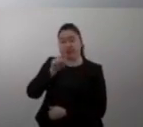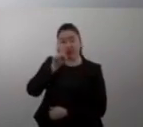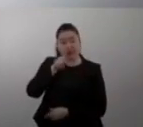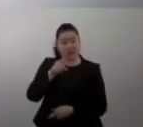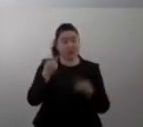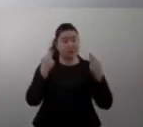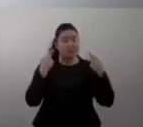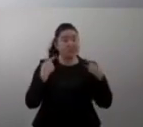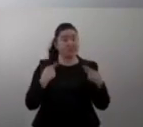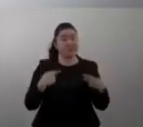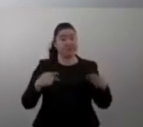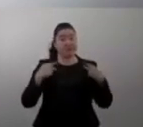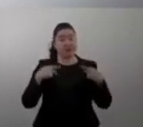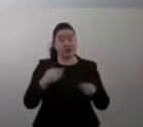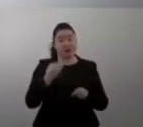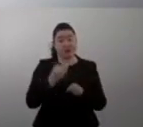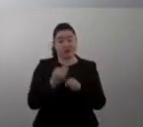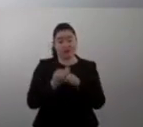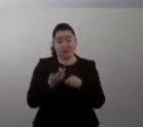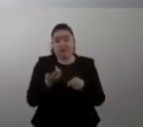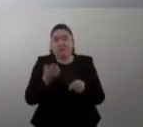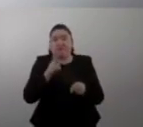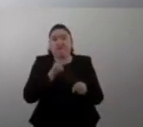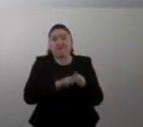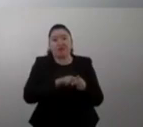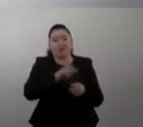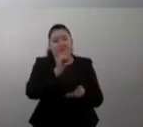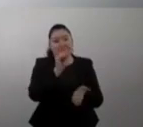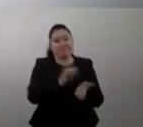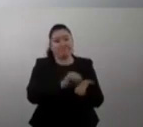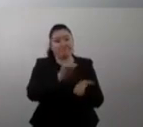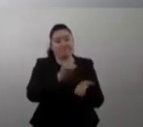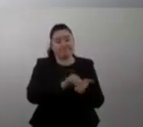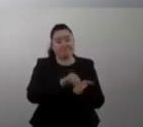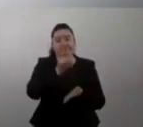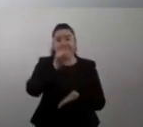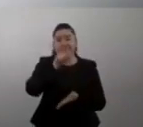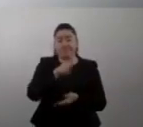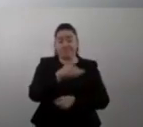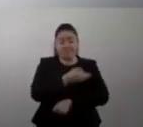tienen que están hospitalizadas y